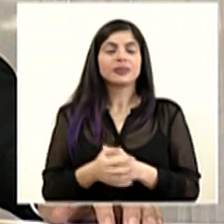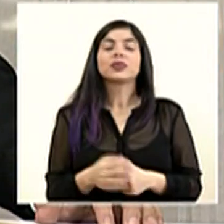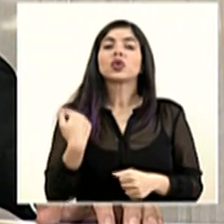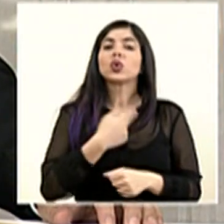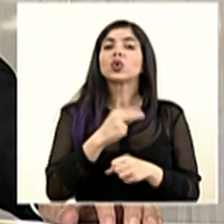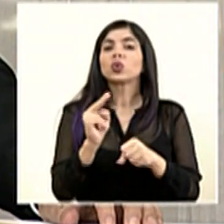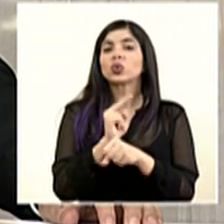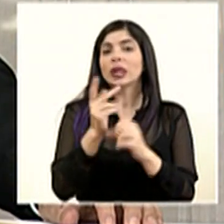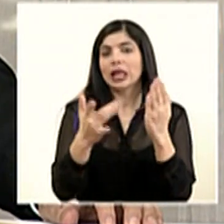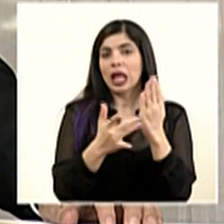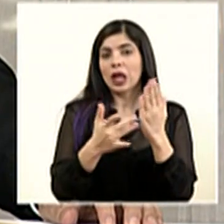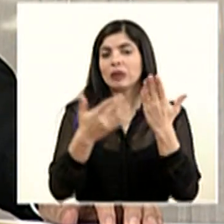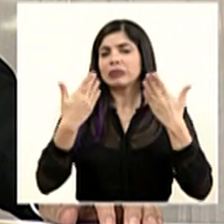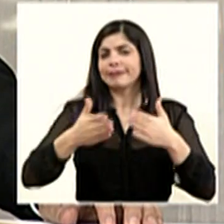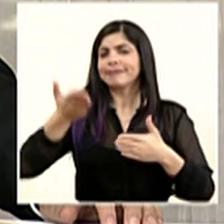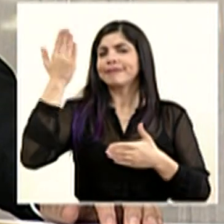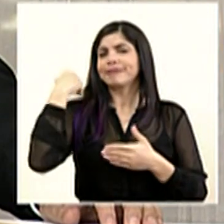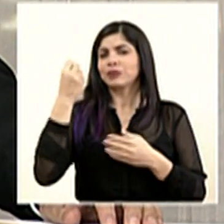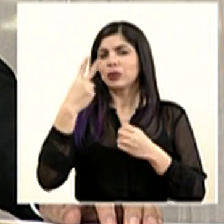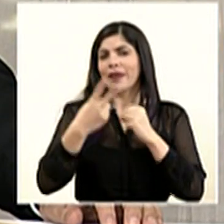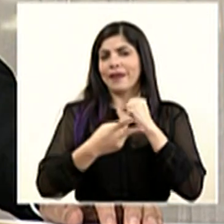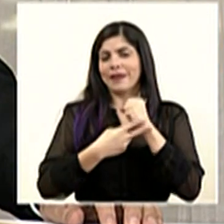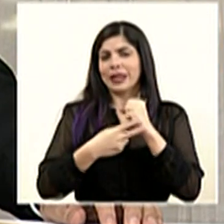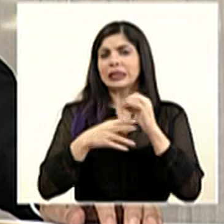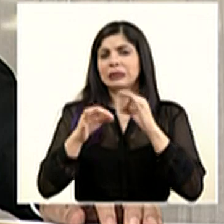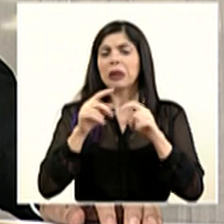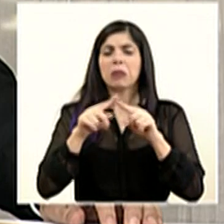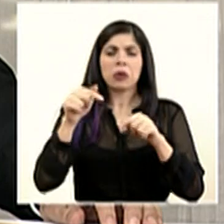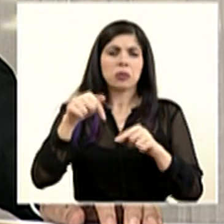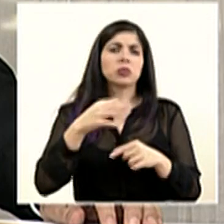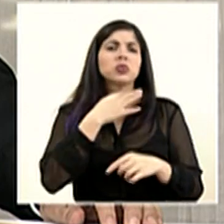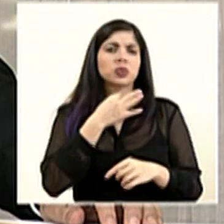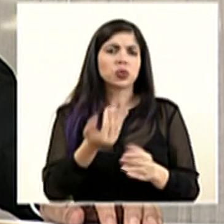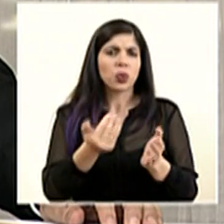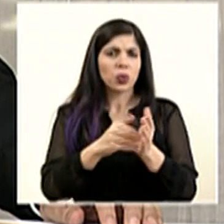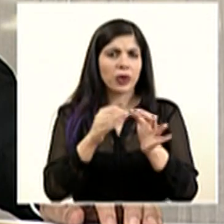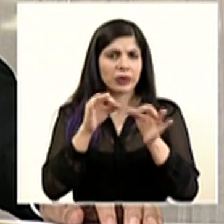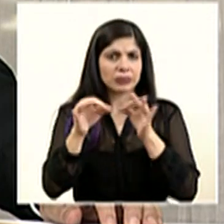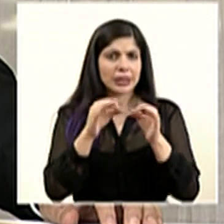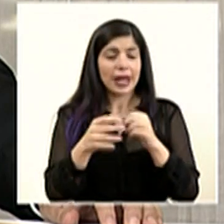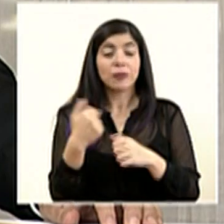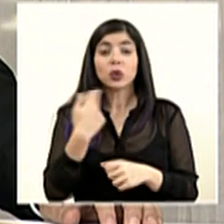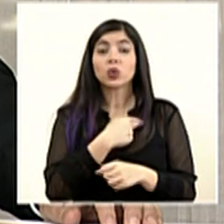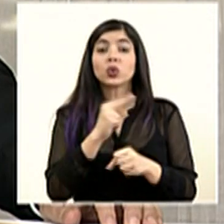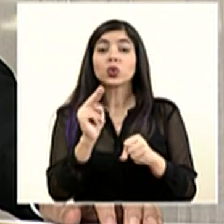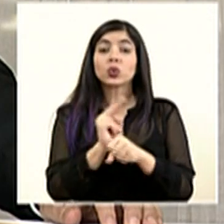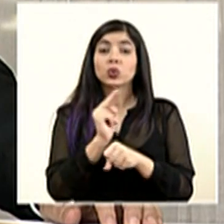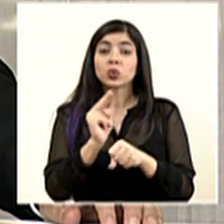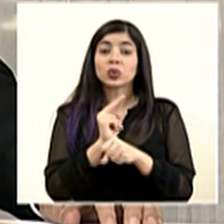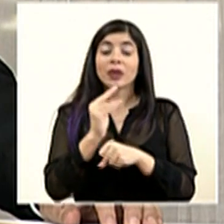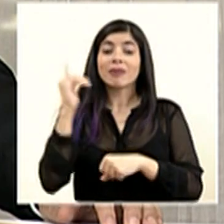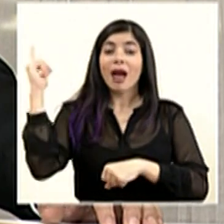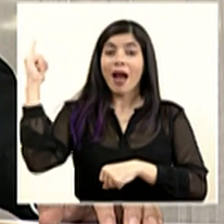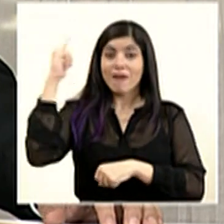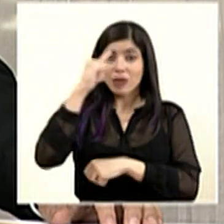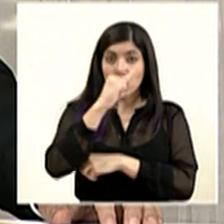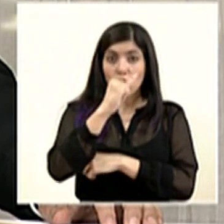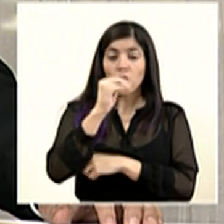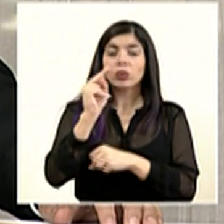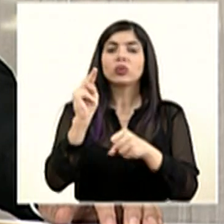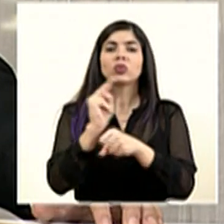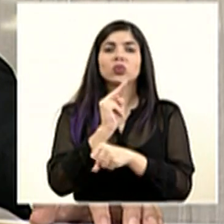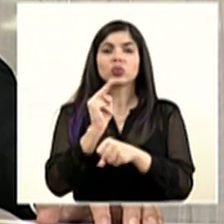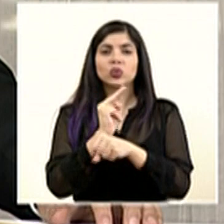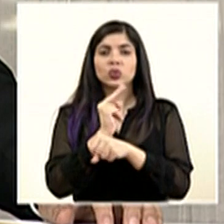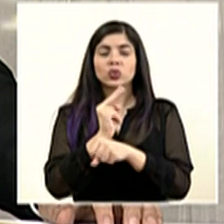utilizando tecnología, ya lo hemos explicado reiteradamente, pero con mucho gusto lo vuelvo a explicar. Estamos utilizando nuestros aviones, estamos